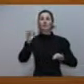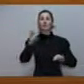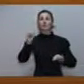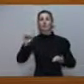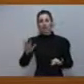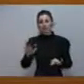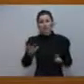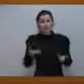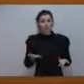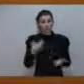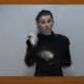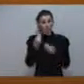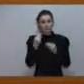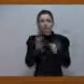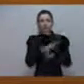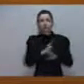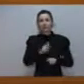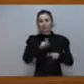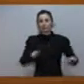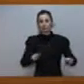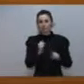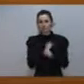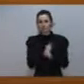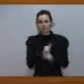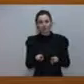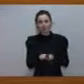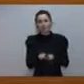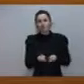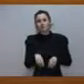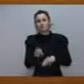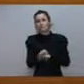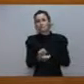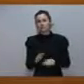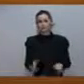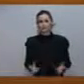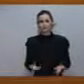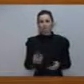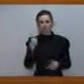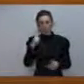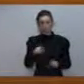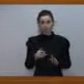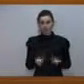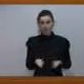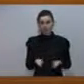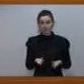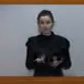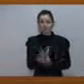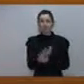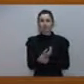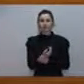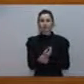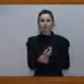tanto, yo creo que se ha jugado con los trabajadores, con las cartas marcadas, y, sobre todo, se ha intentado poner